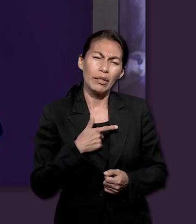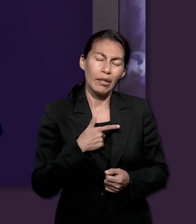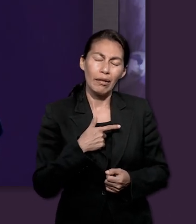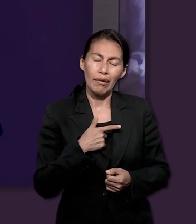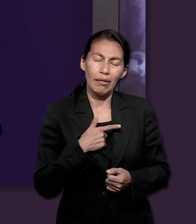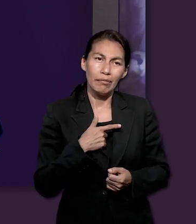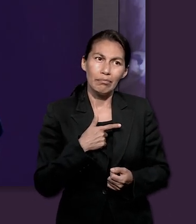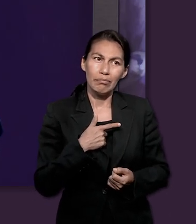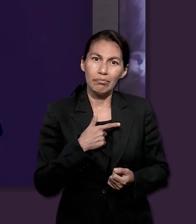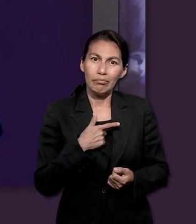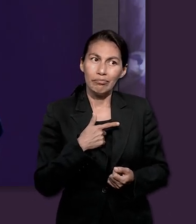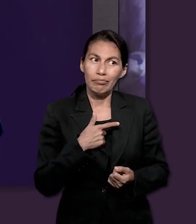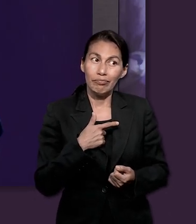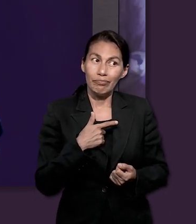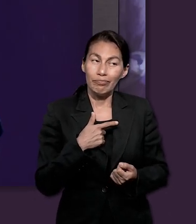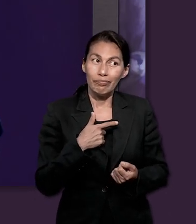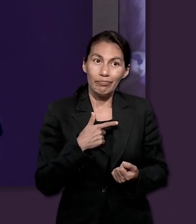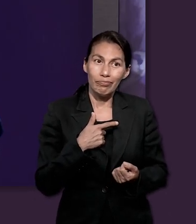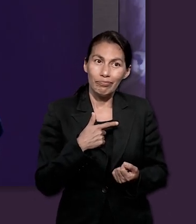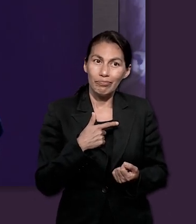A mí me gustaría...